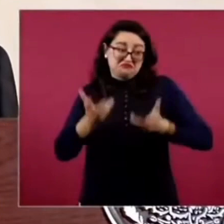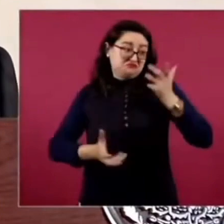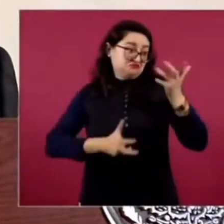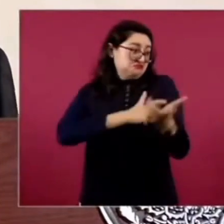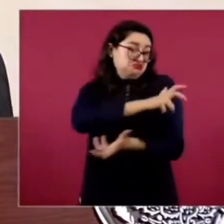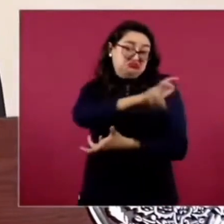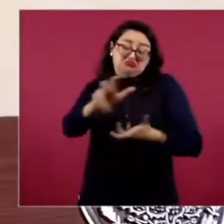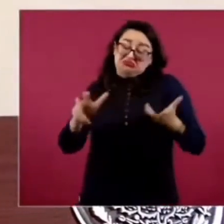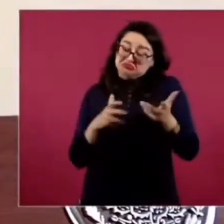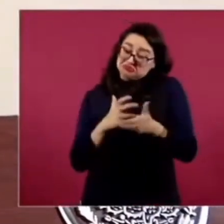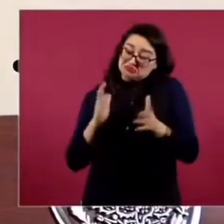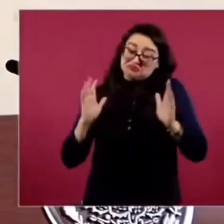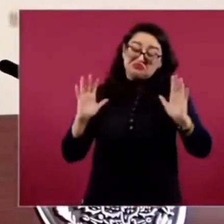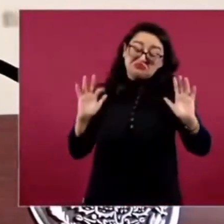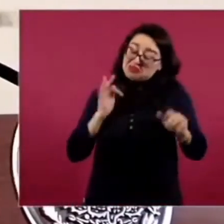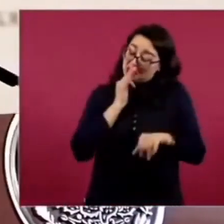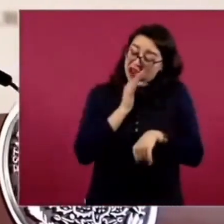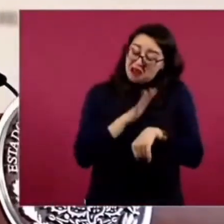No, miren,